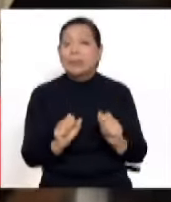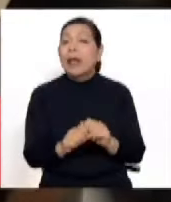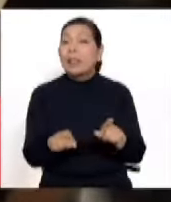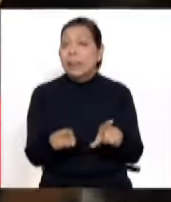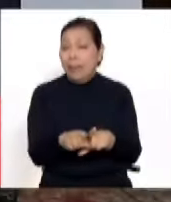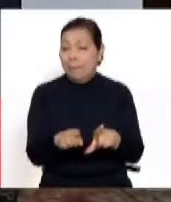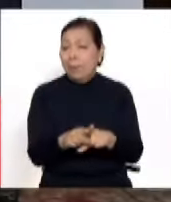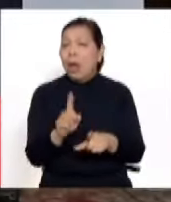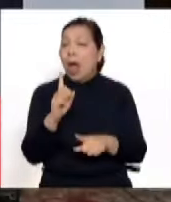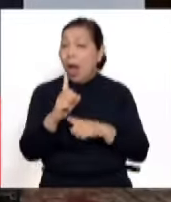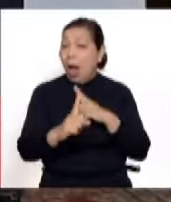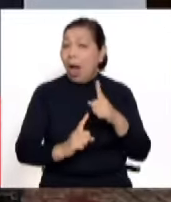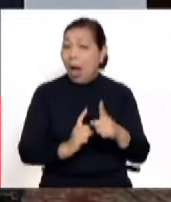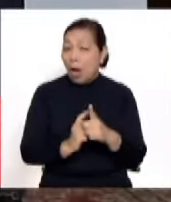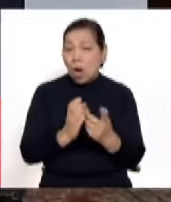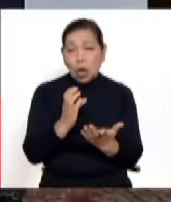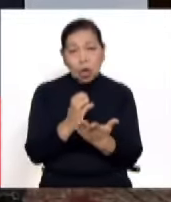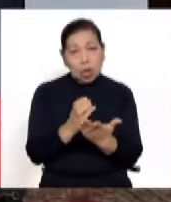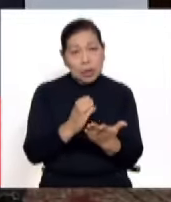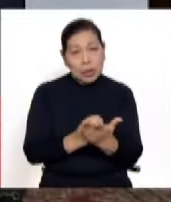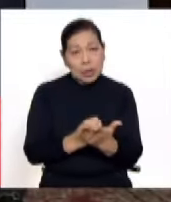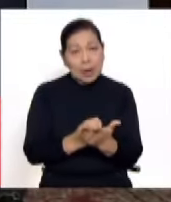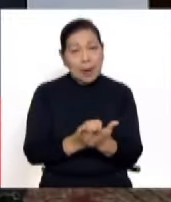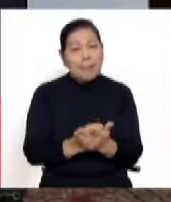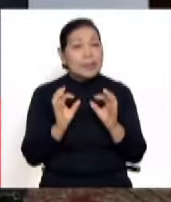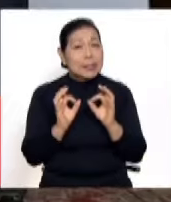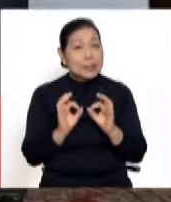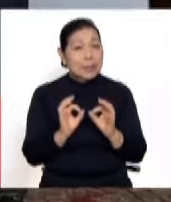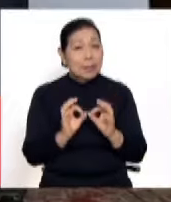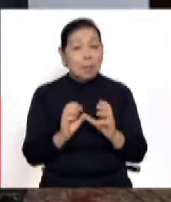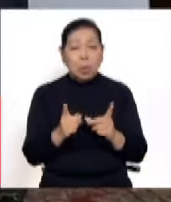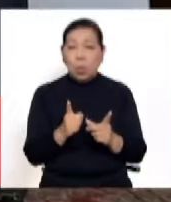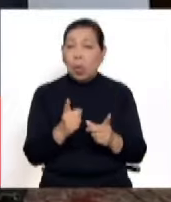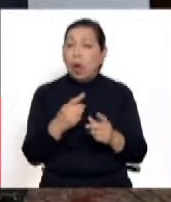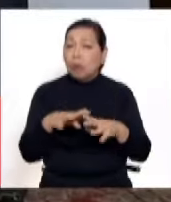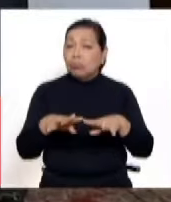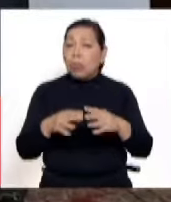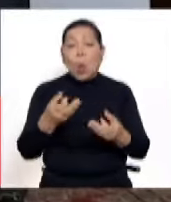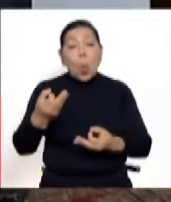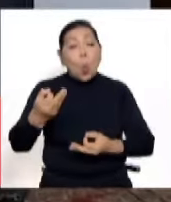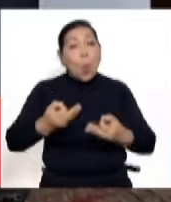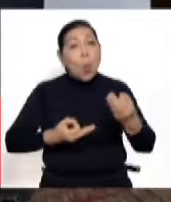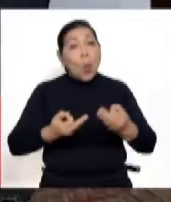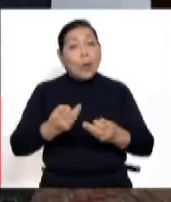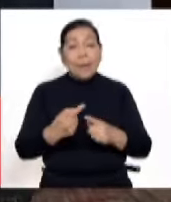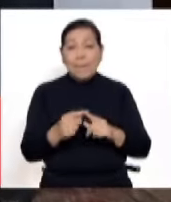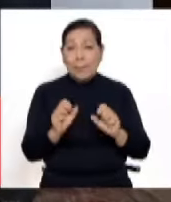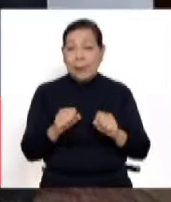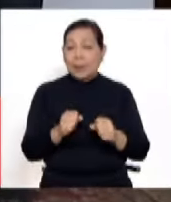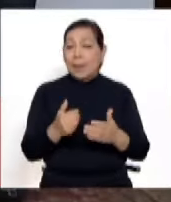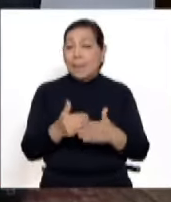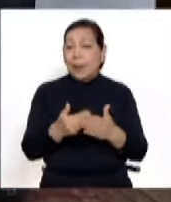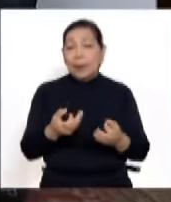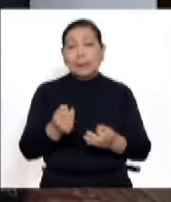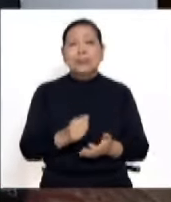También señala que cada año la Contraloría General de la República realiza una auditoría de los estados financieros y